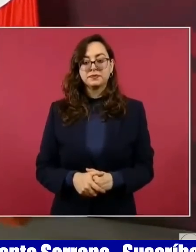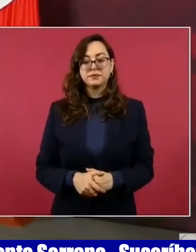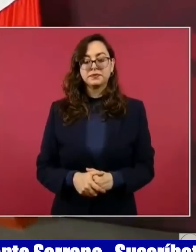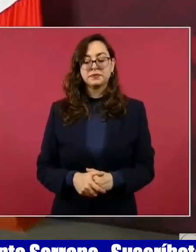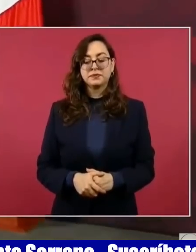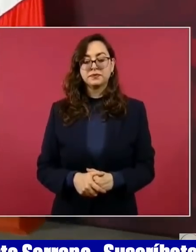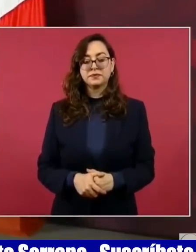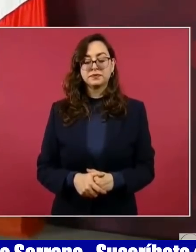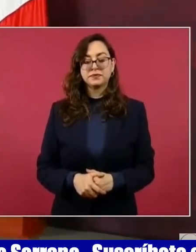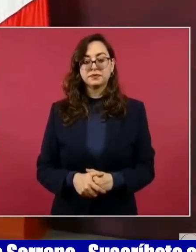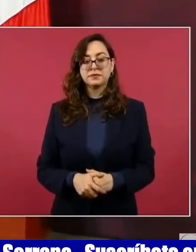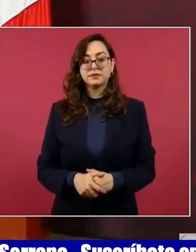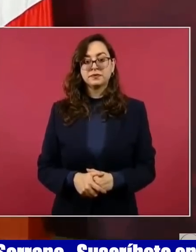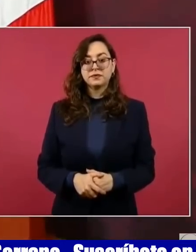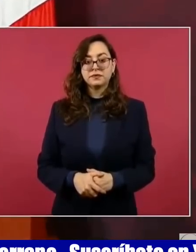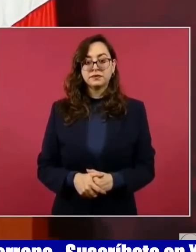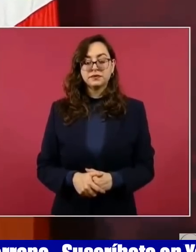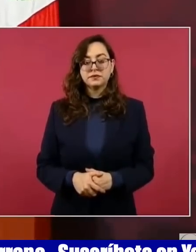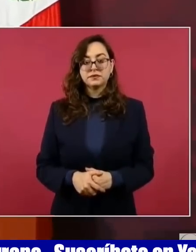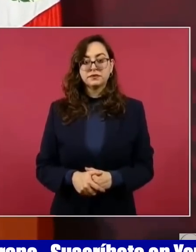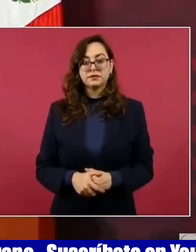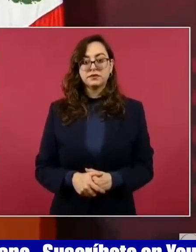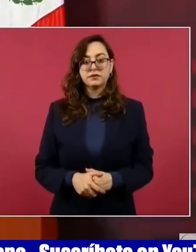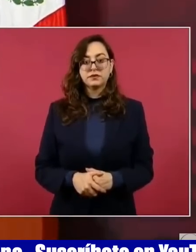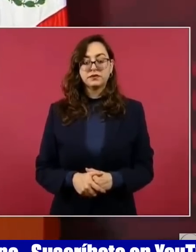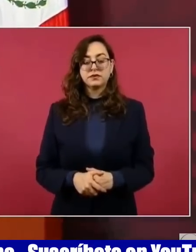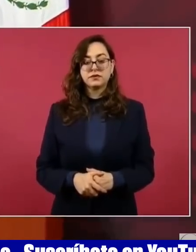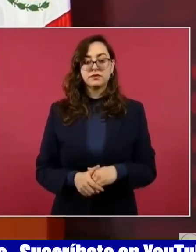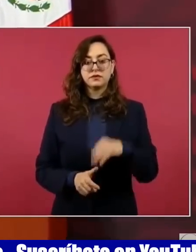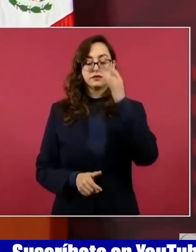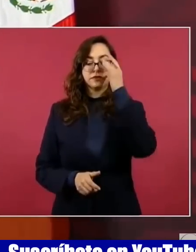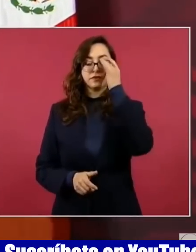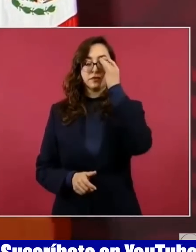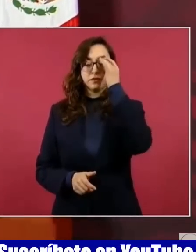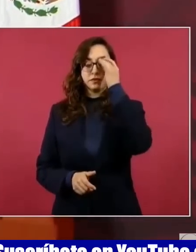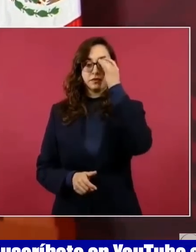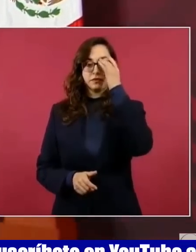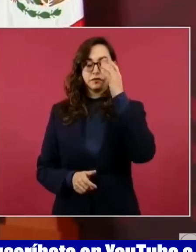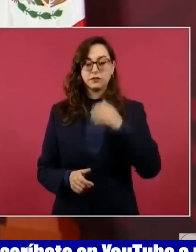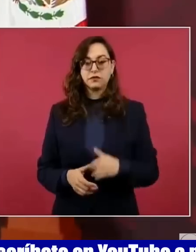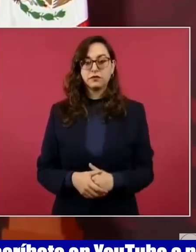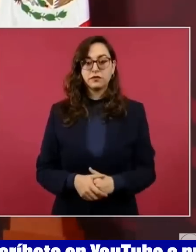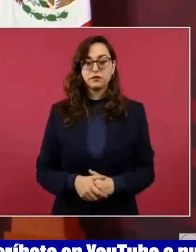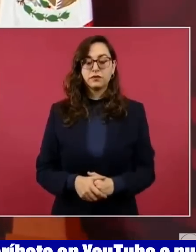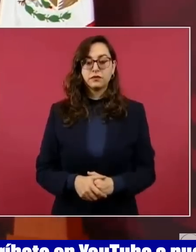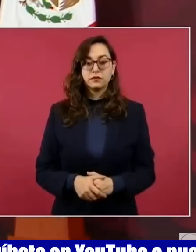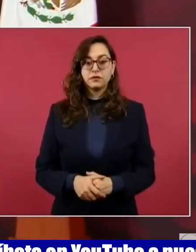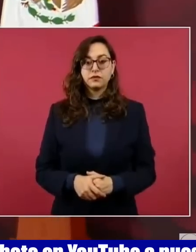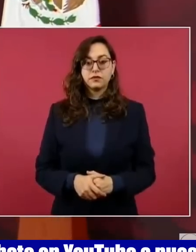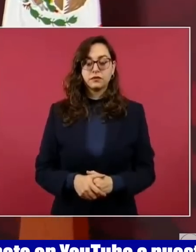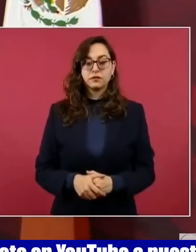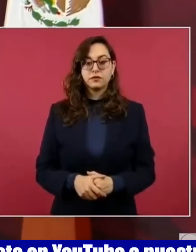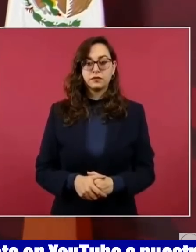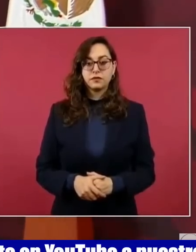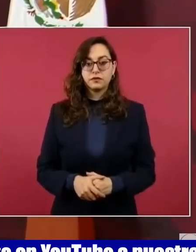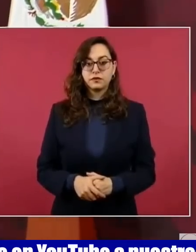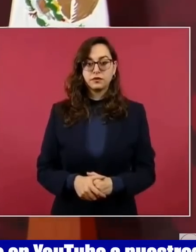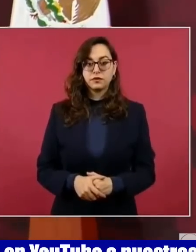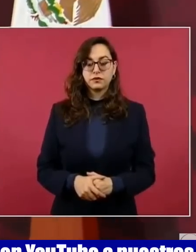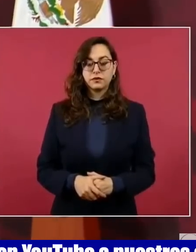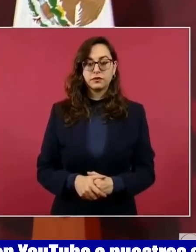consideren, que en caso de que se determine si hubo plagio o no, bueno, pues cambiaría de opinión. No, perdón, esto le